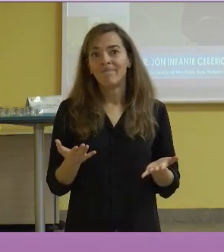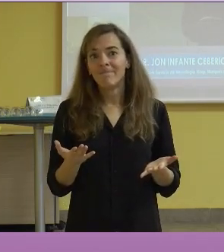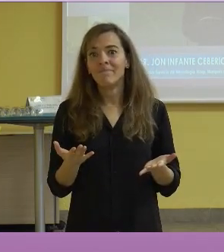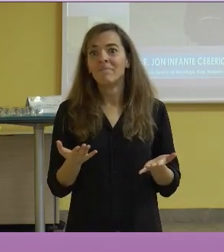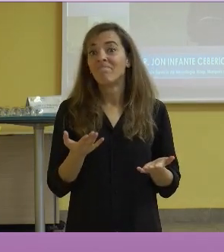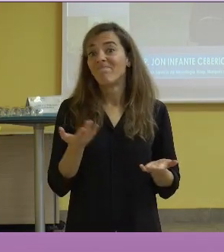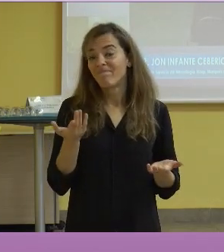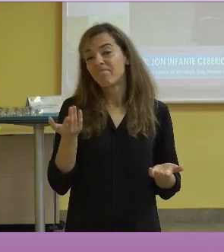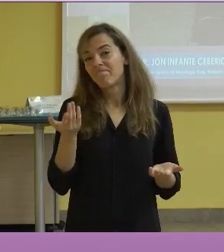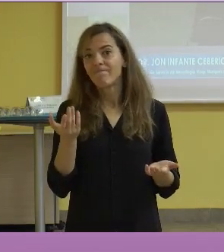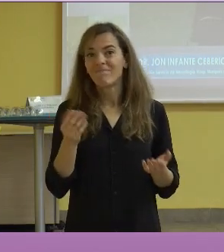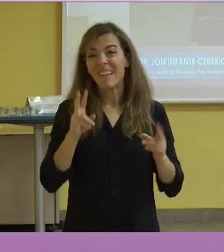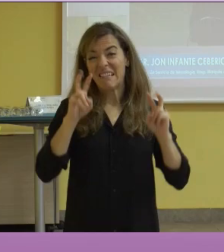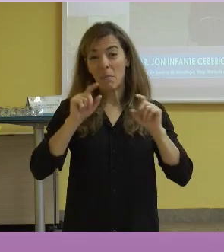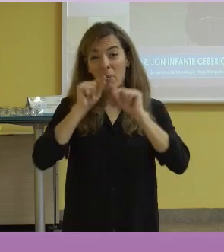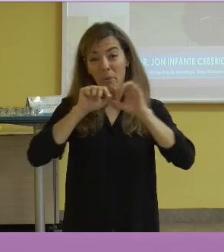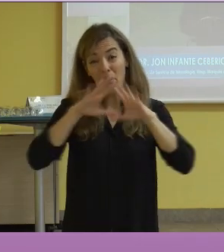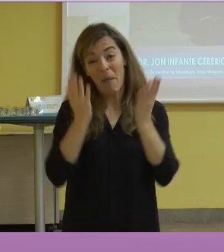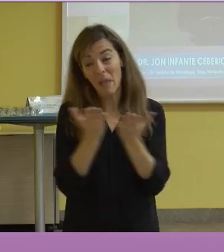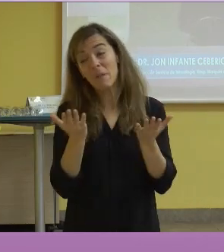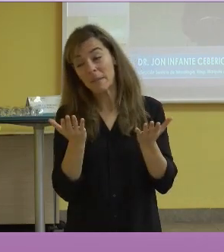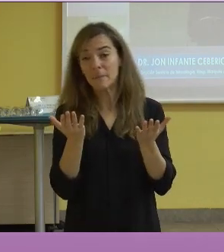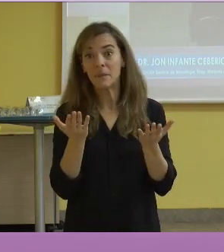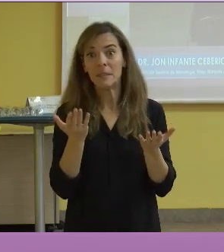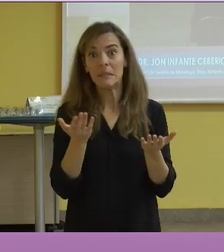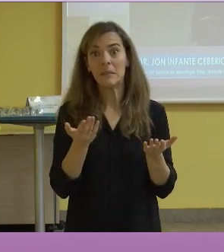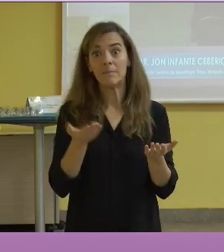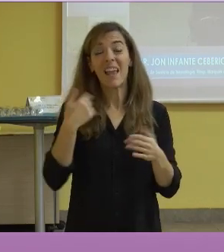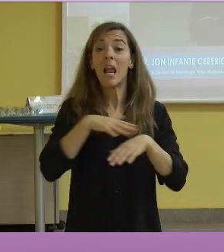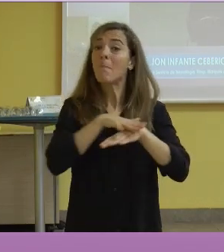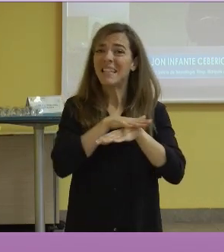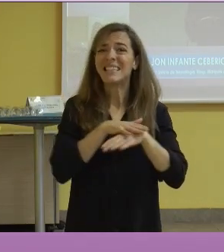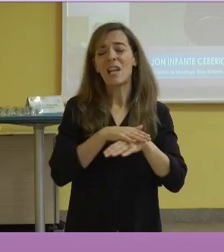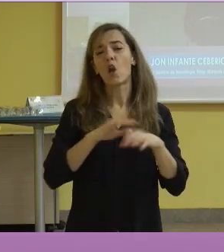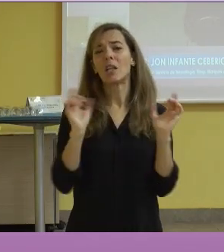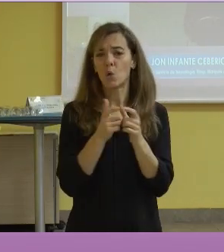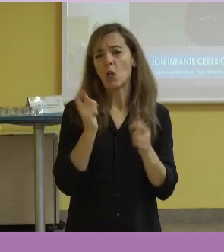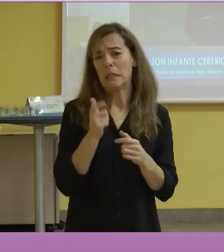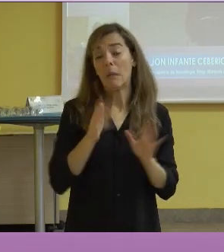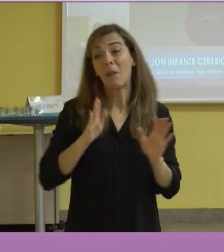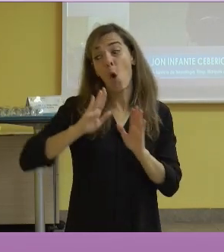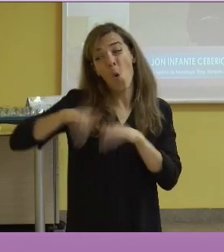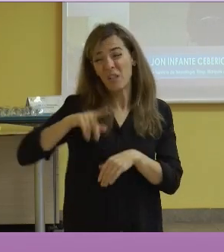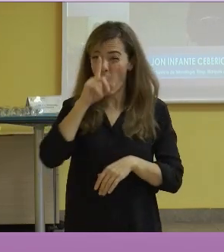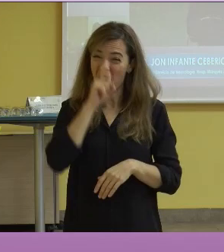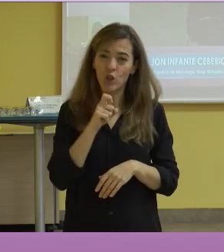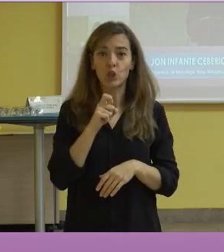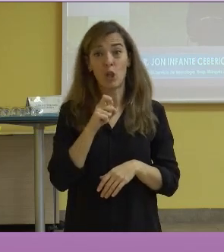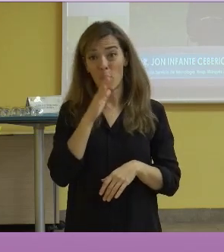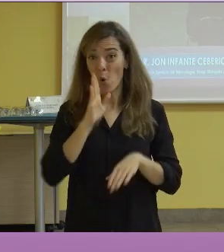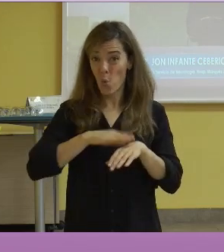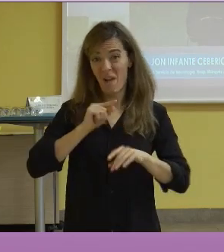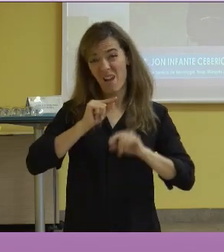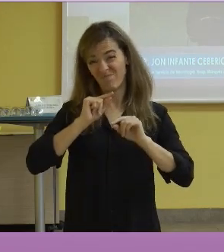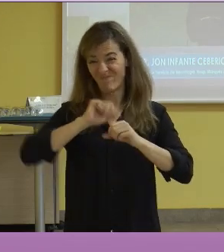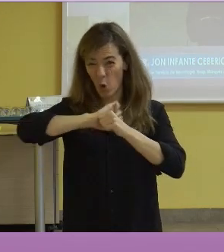También es verdad que el tema de la pandemia, periódicamente hay reuniones en el Ministerio, pero bueno, es verdad que estos últimos años, pues probablemente por este motivo, pues